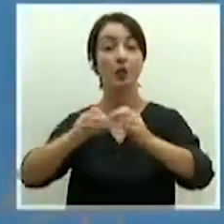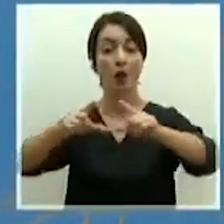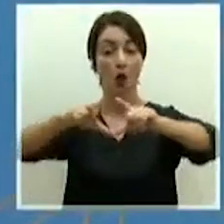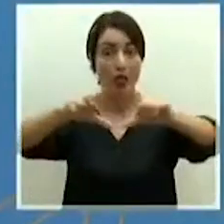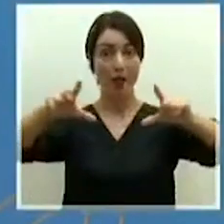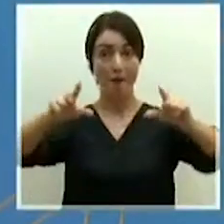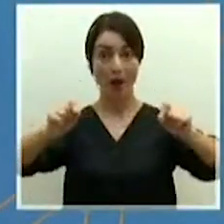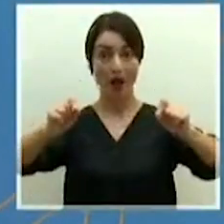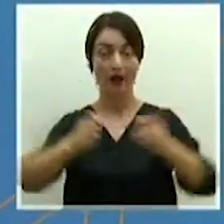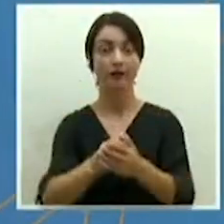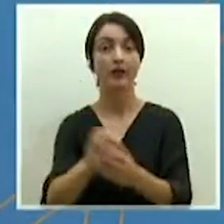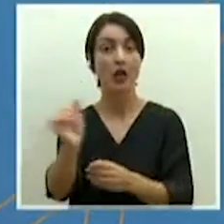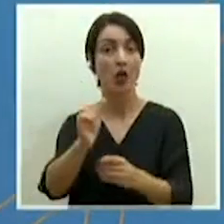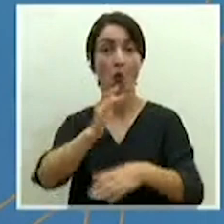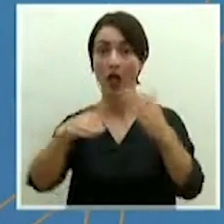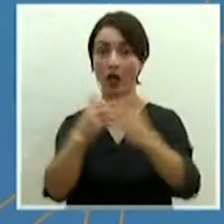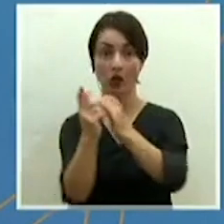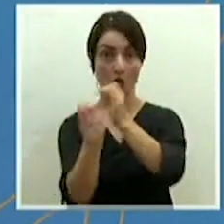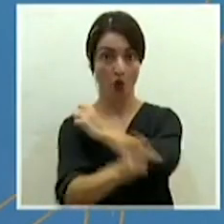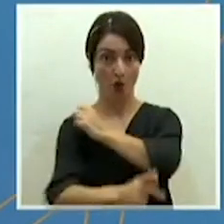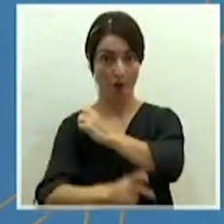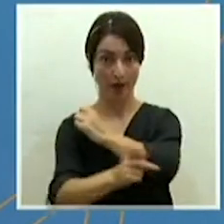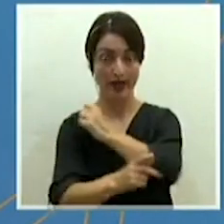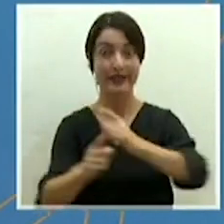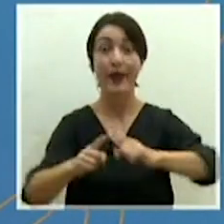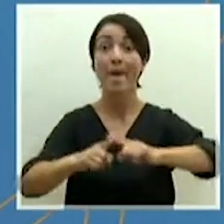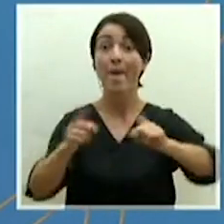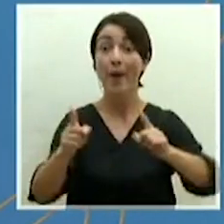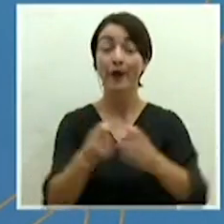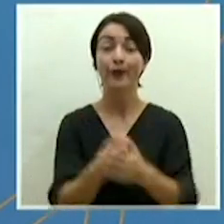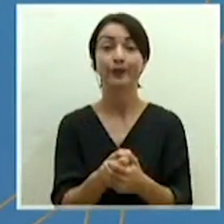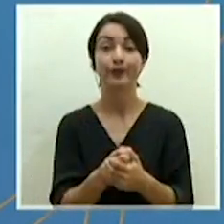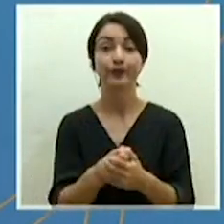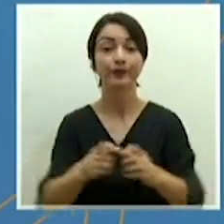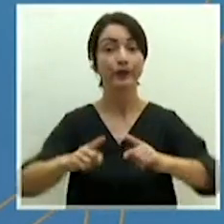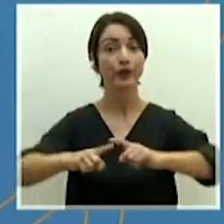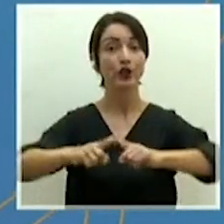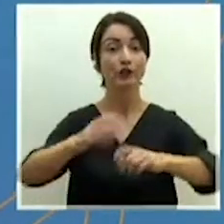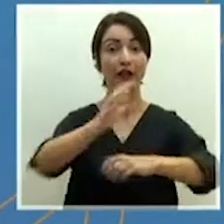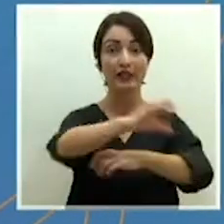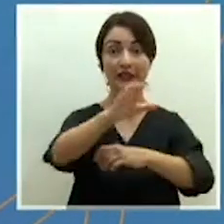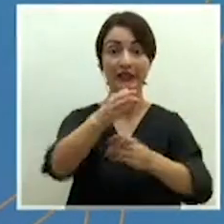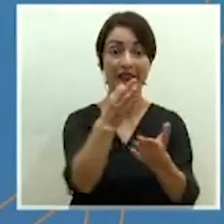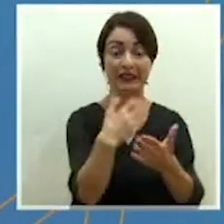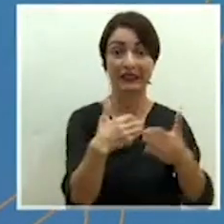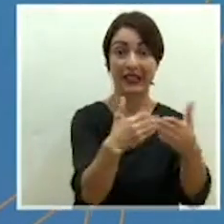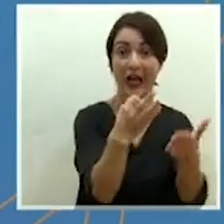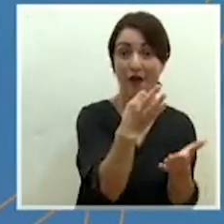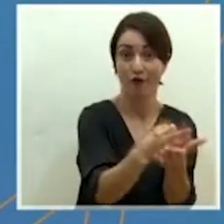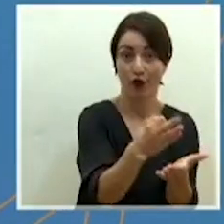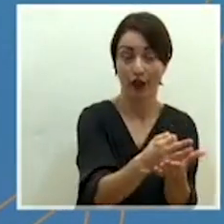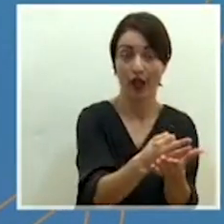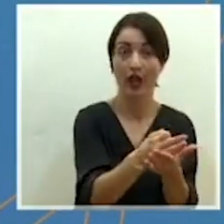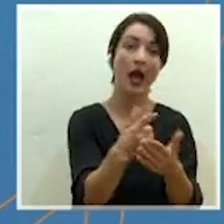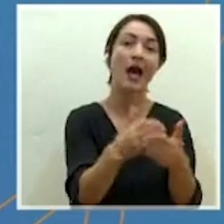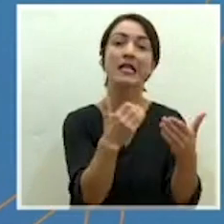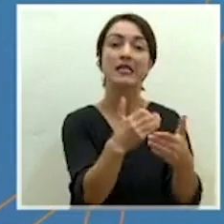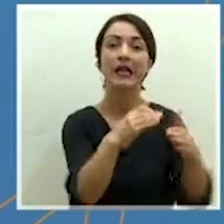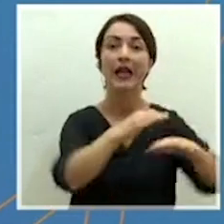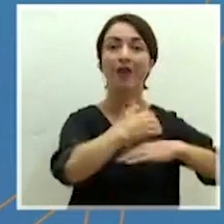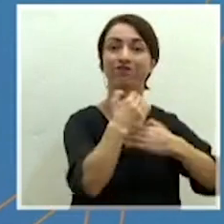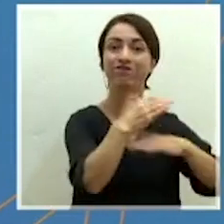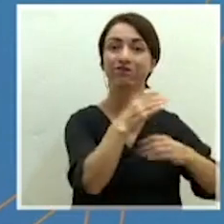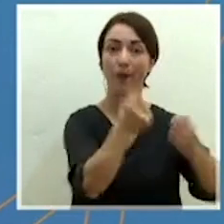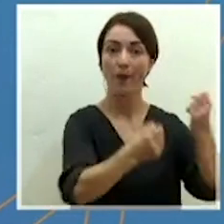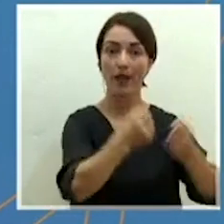el resto del país. No obstante, al igual que el resto de los distritos fronterizos, estaríamos frente a una restricción